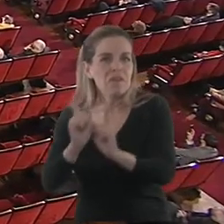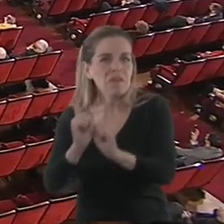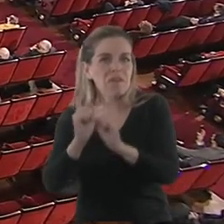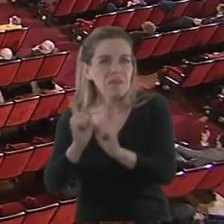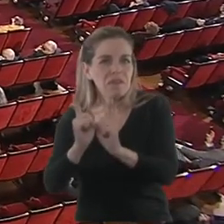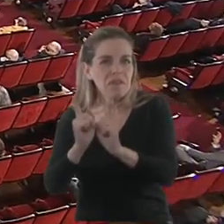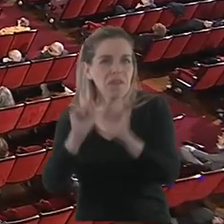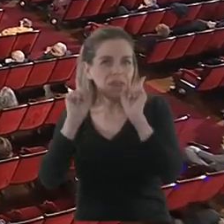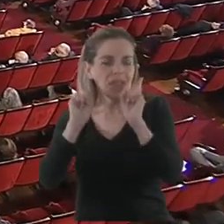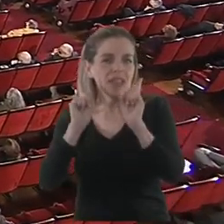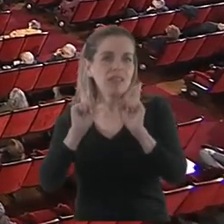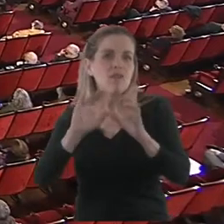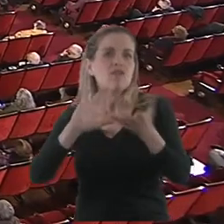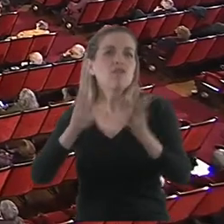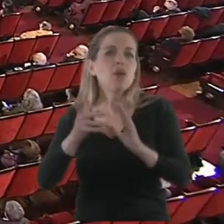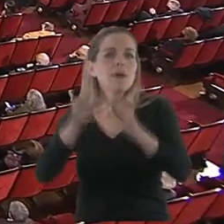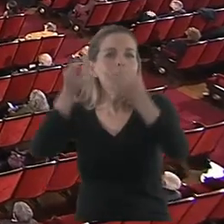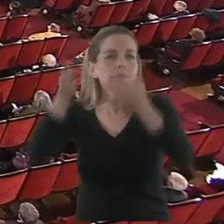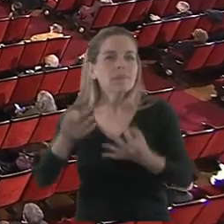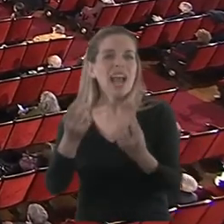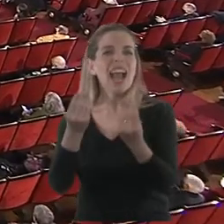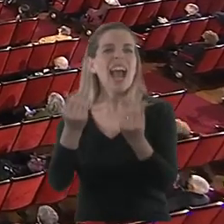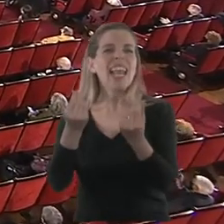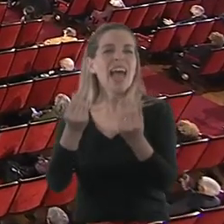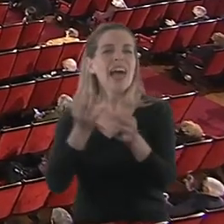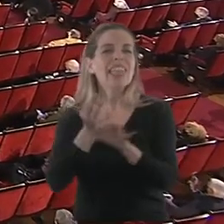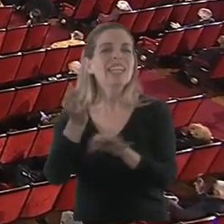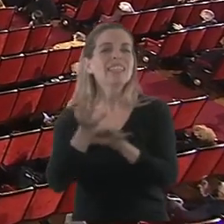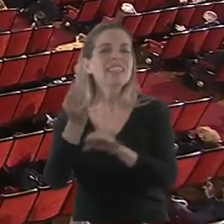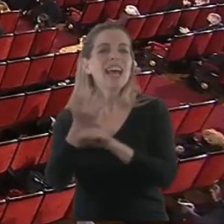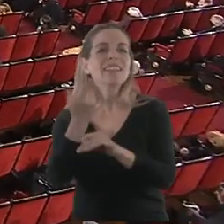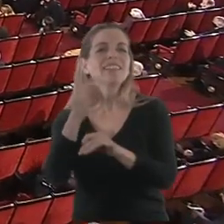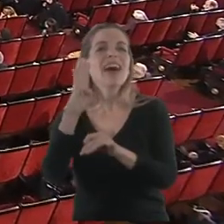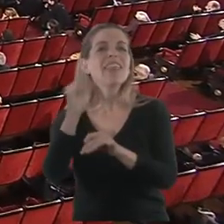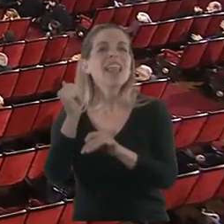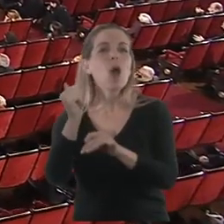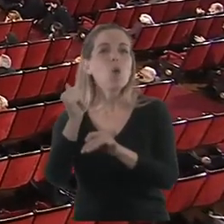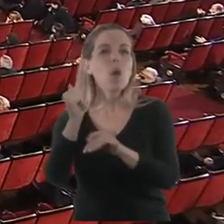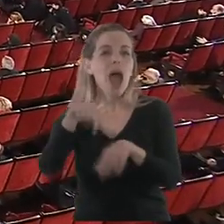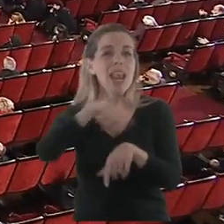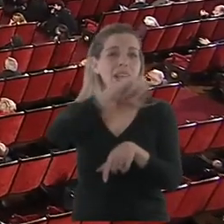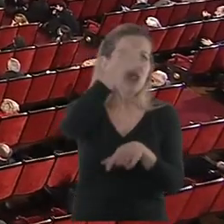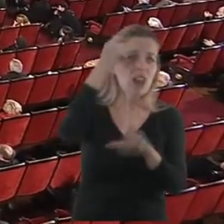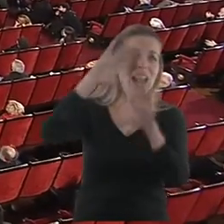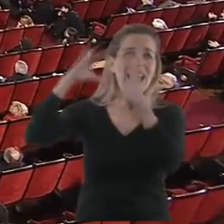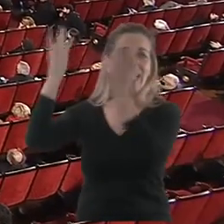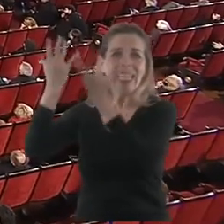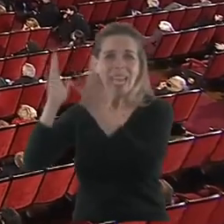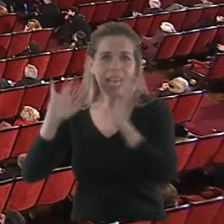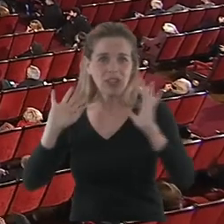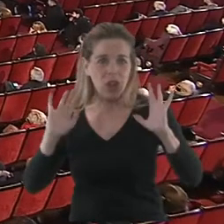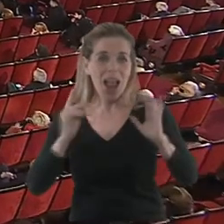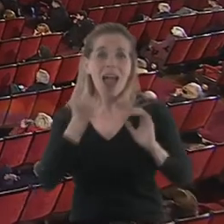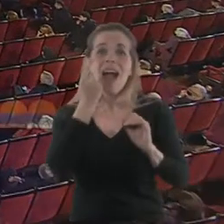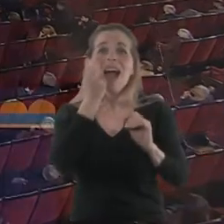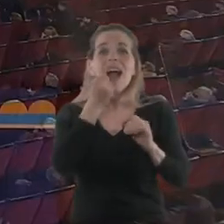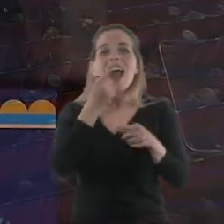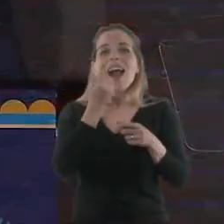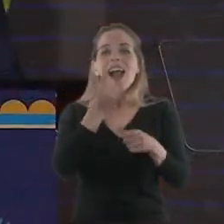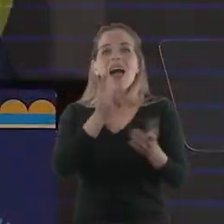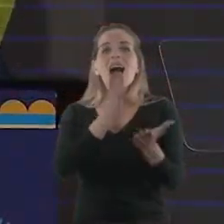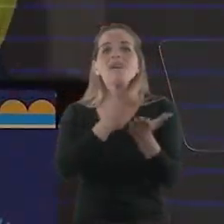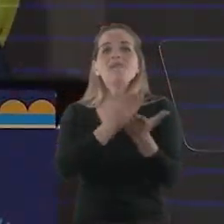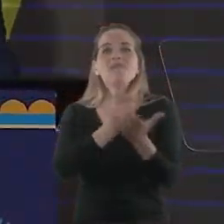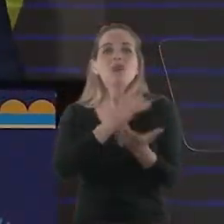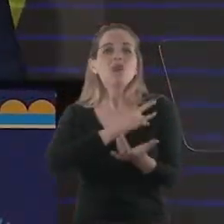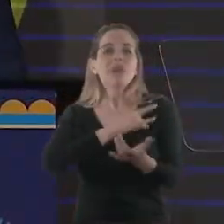nacional e internacional de calidad de la Universidad de Buenos Aires. Cada facultad destacó aquellos, fue